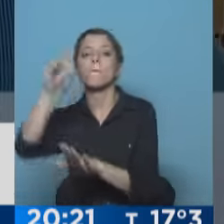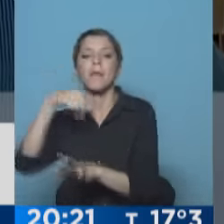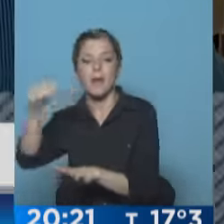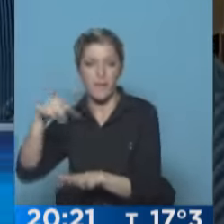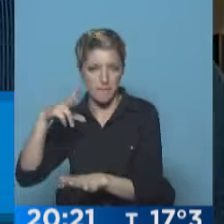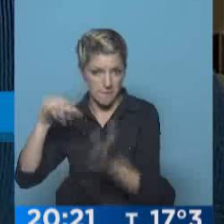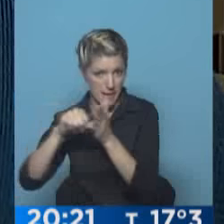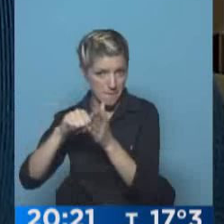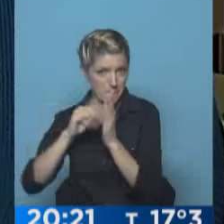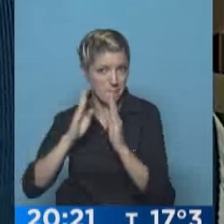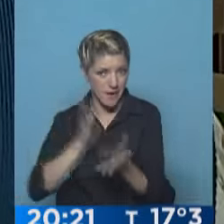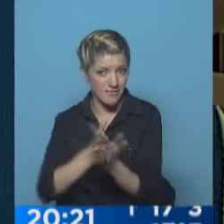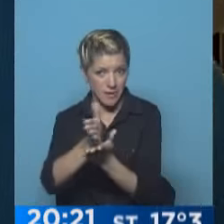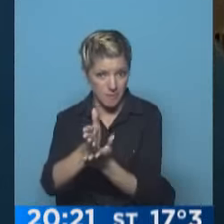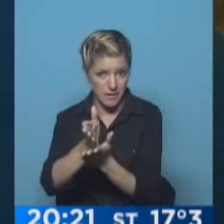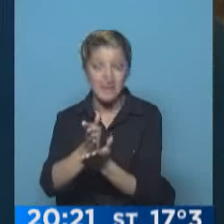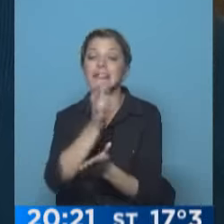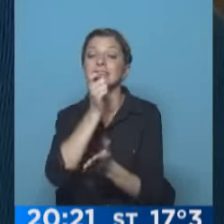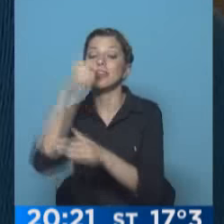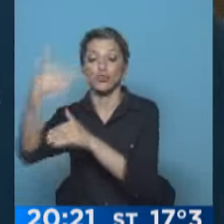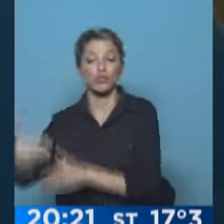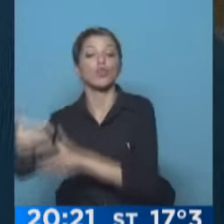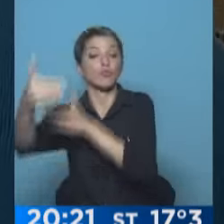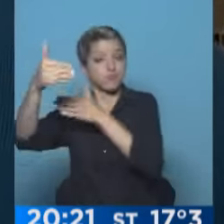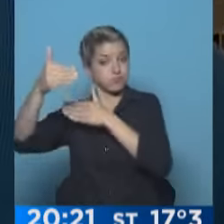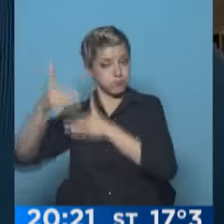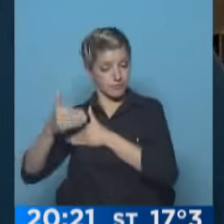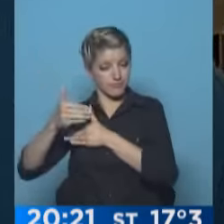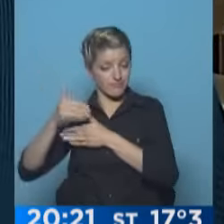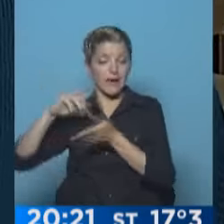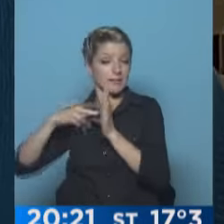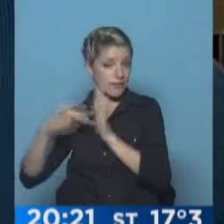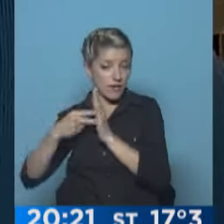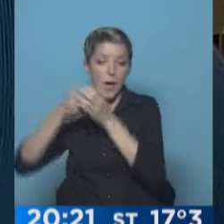para siempre. Volver para atrás significaría otra vez empezar de vuelta.